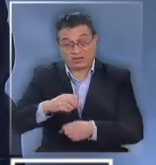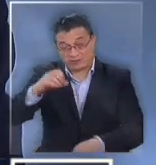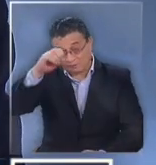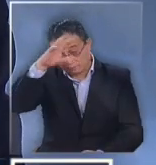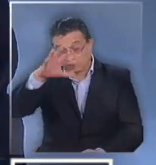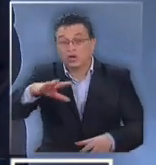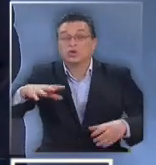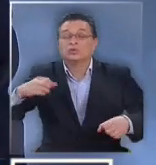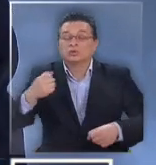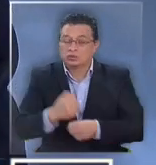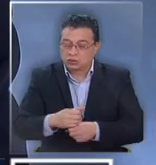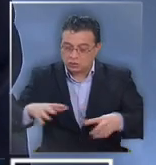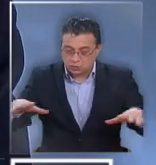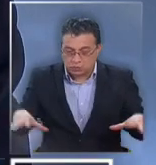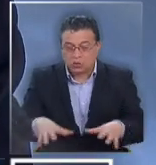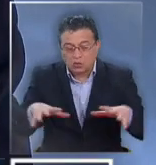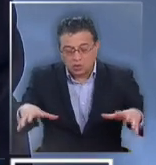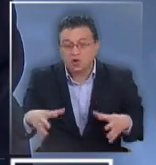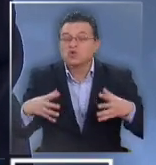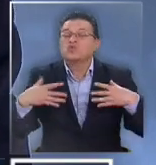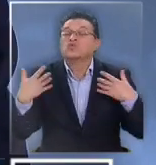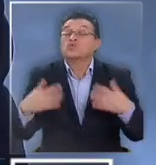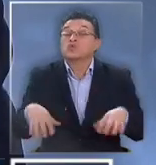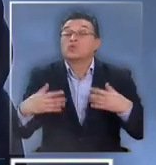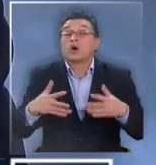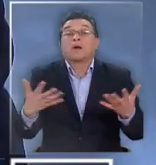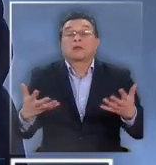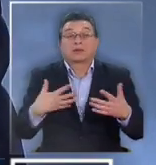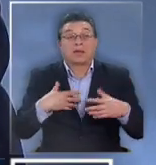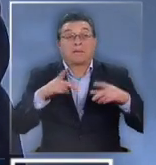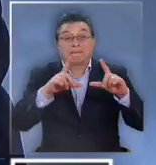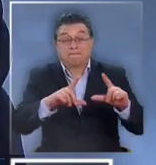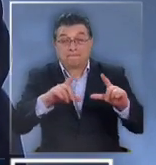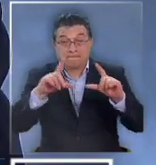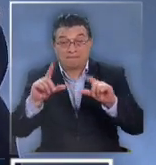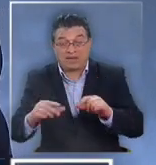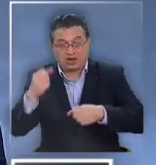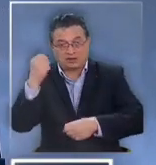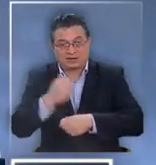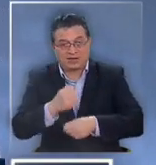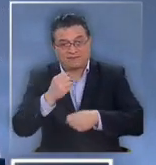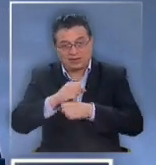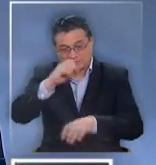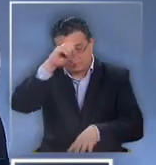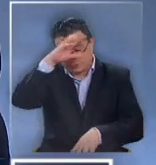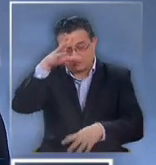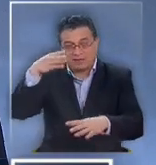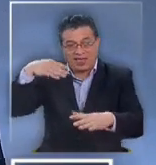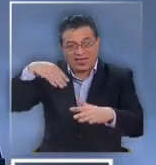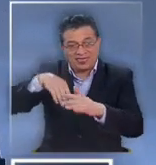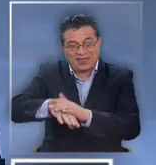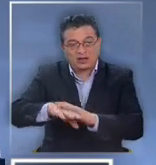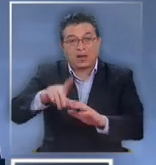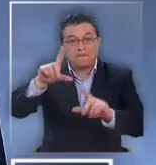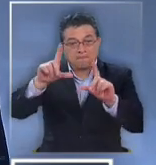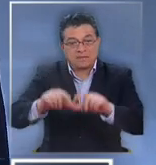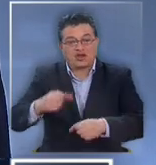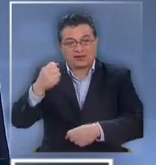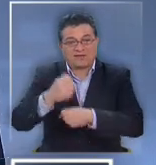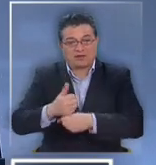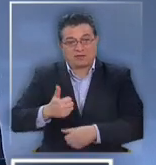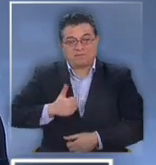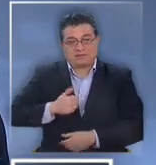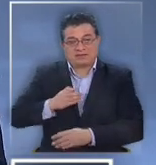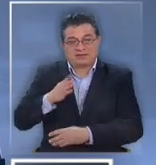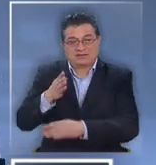un esfuerzo enorme para que haya menos gente que esté trabajando en la mina hay menos trabajo presencial